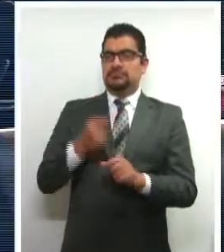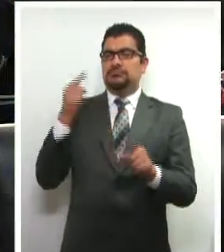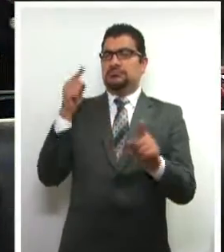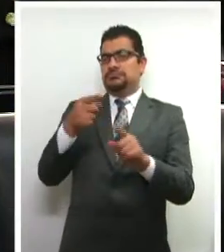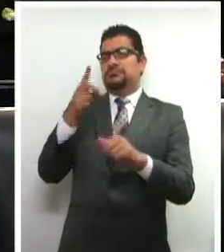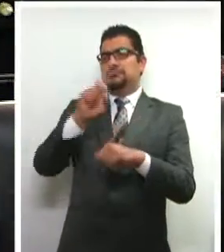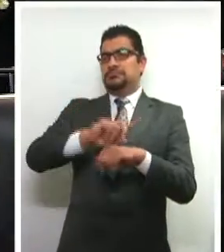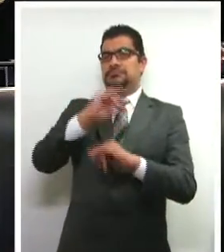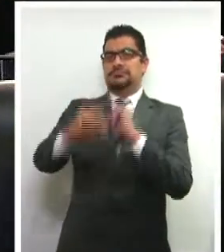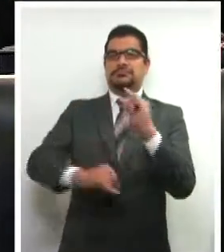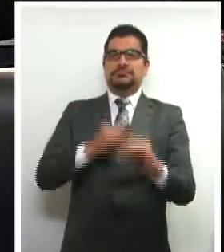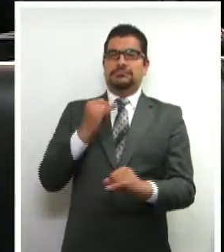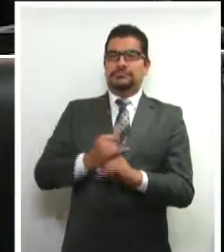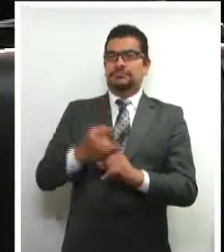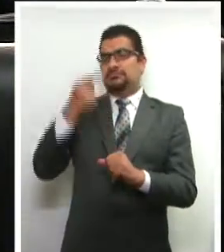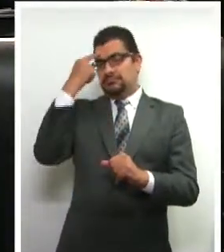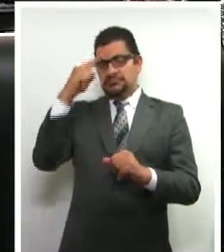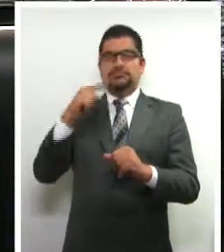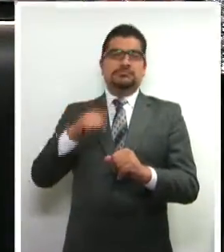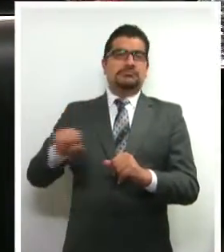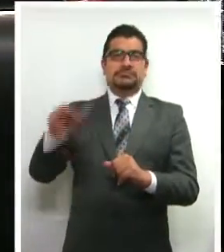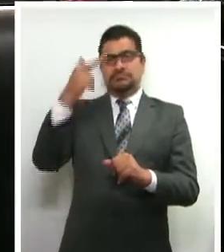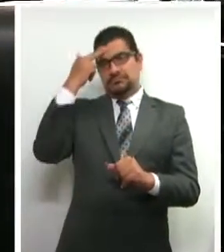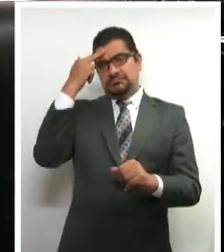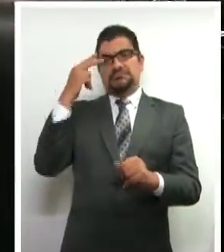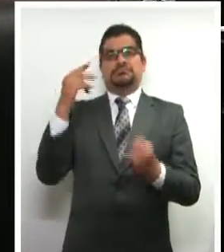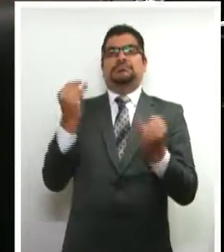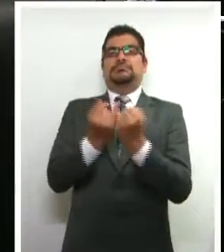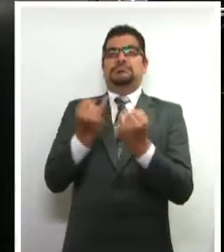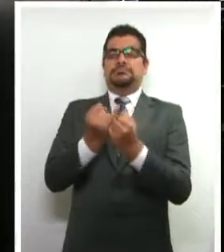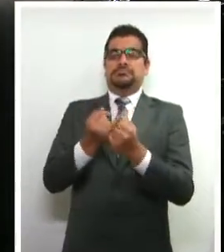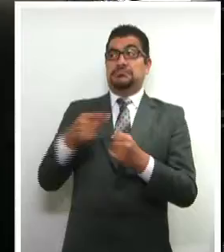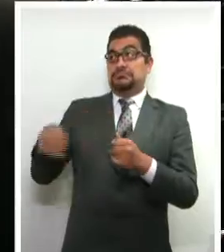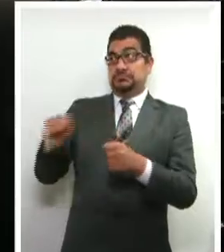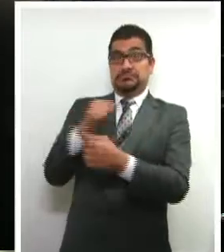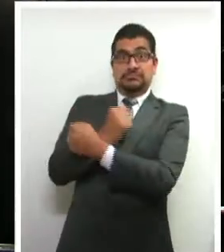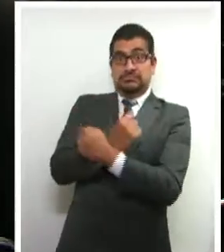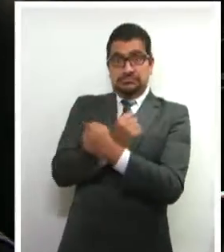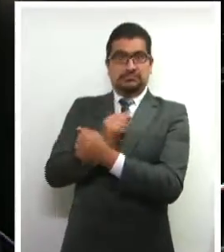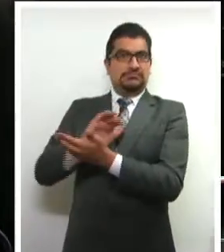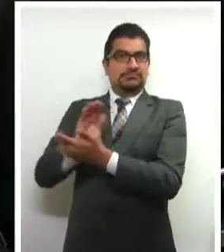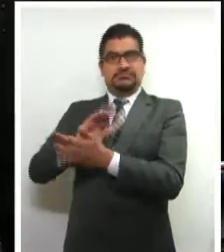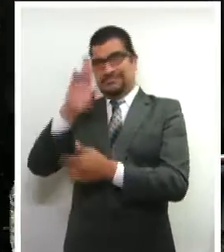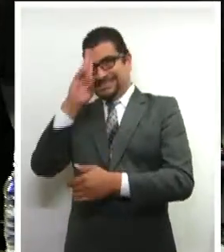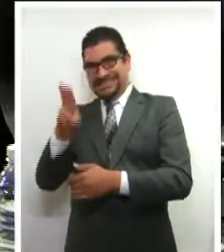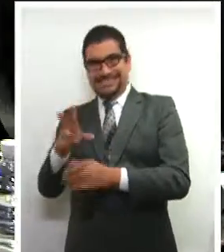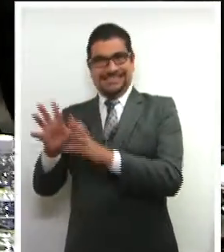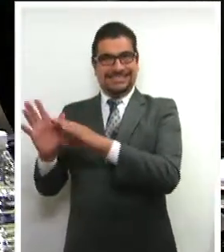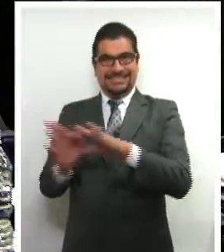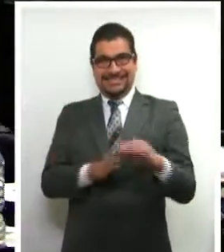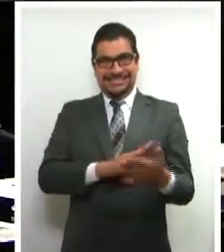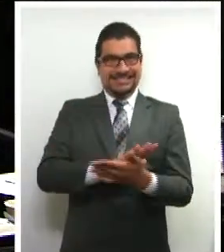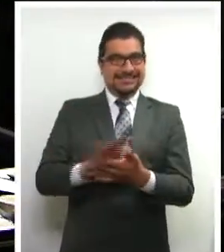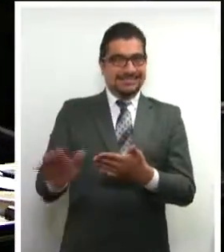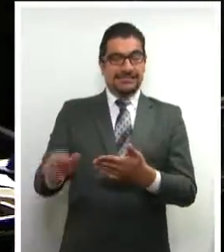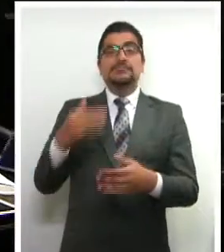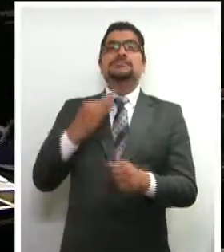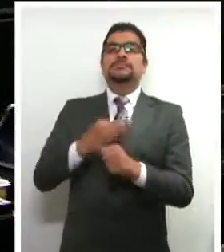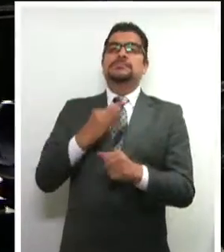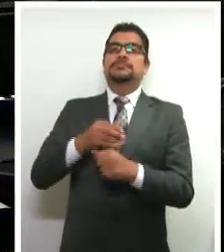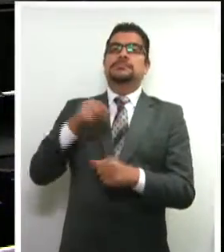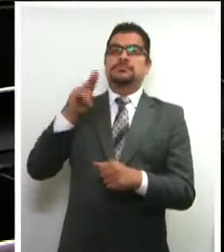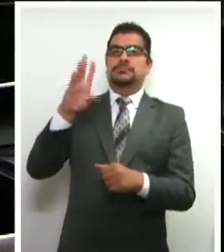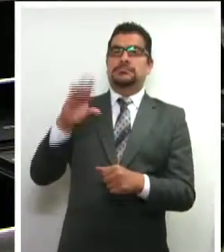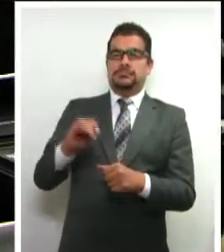Día Internacional del Recuerdo de la Abolición de la Esclavitud, junto con UNESCO, se